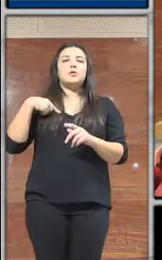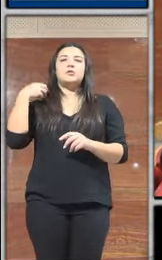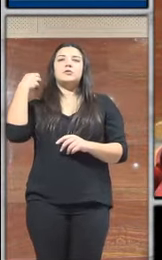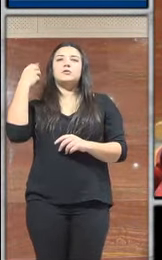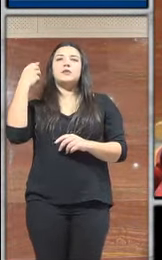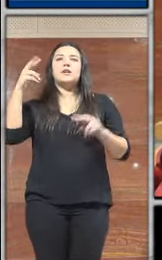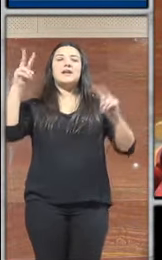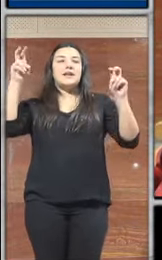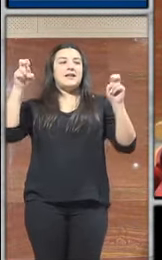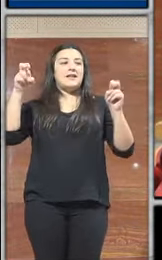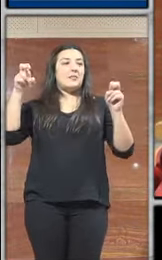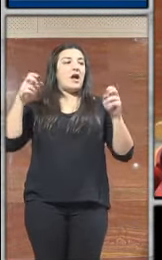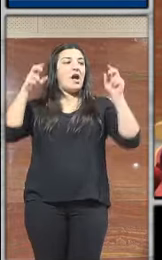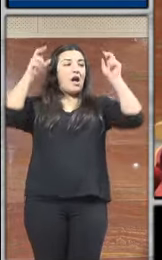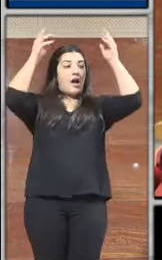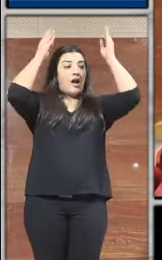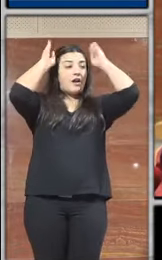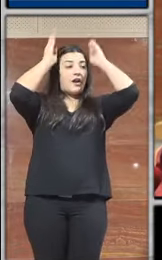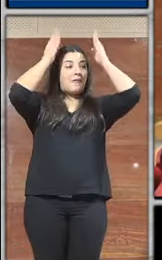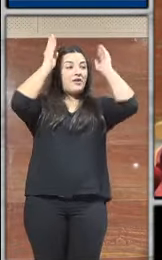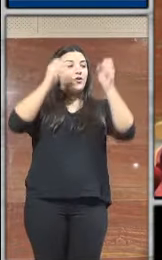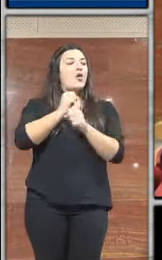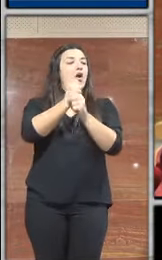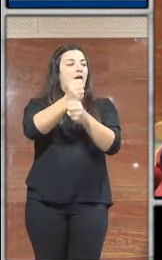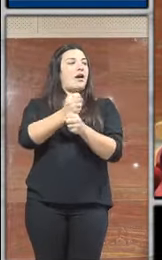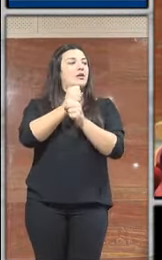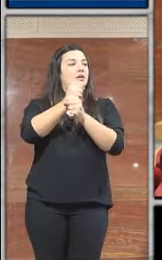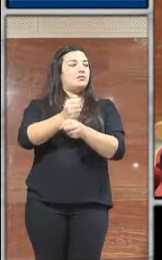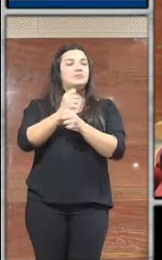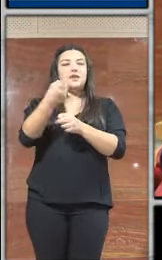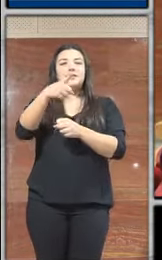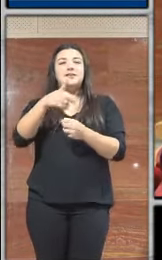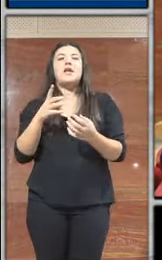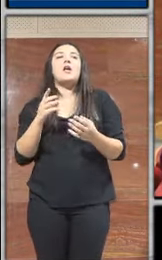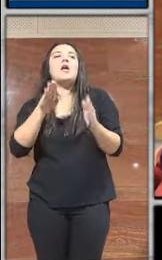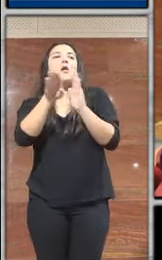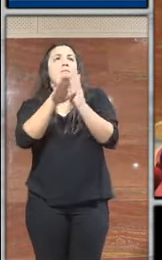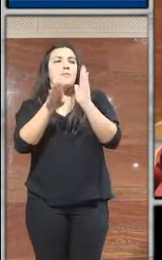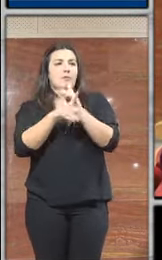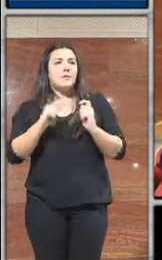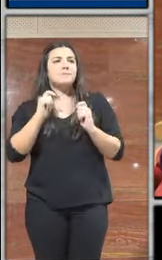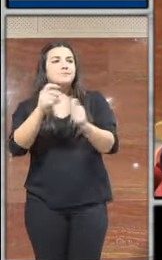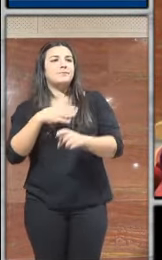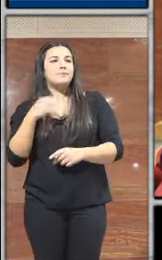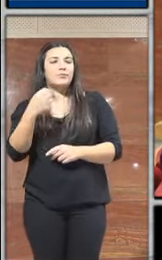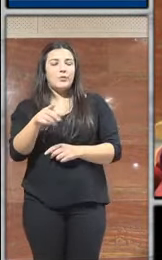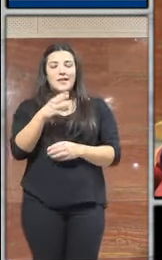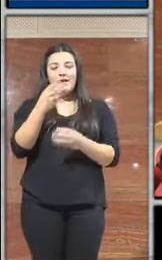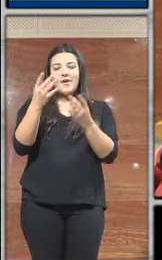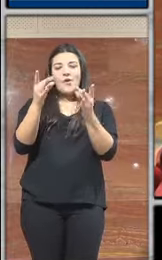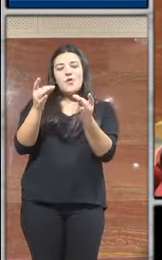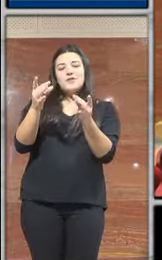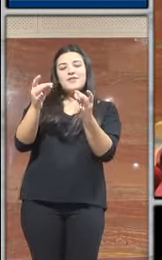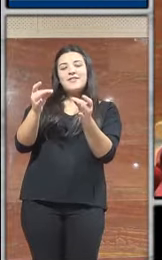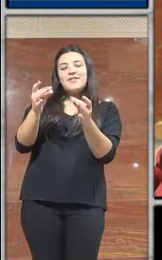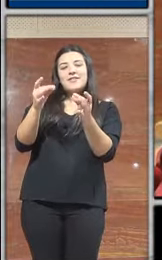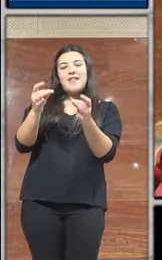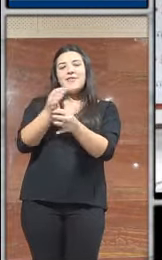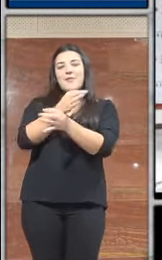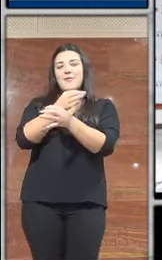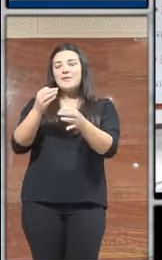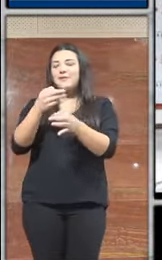el caballo ese que se puede programar que tiene un tacto muy agradable para los chicos que lo pueden